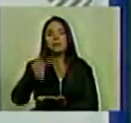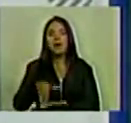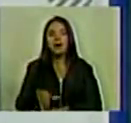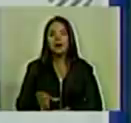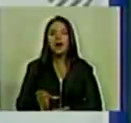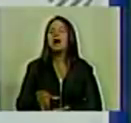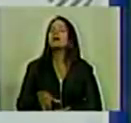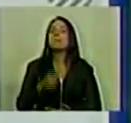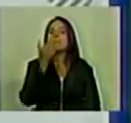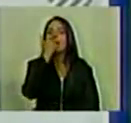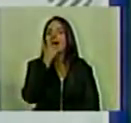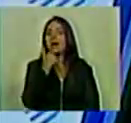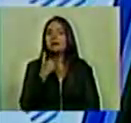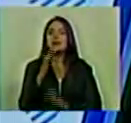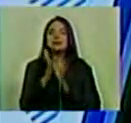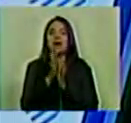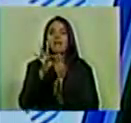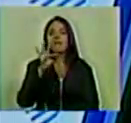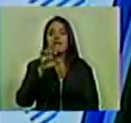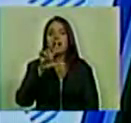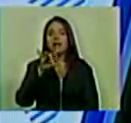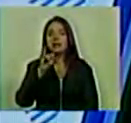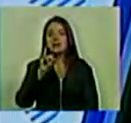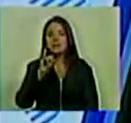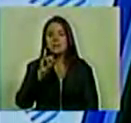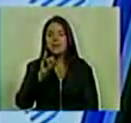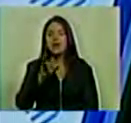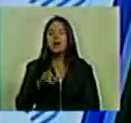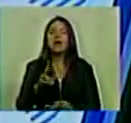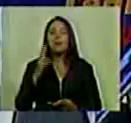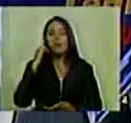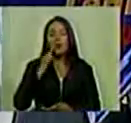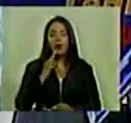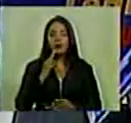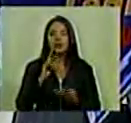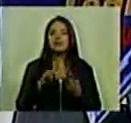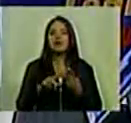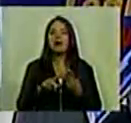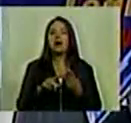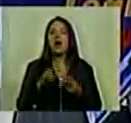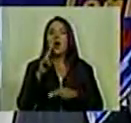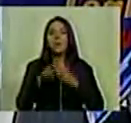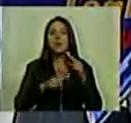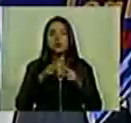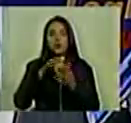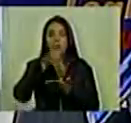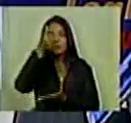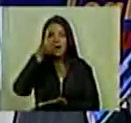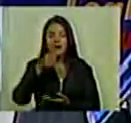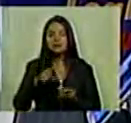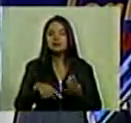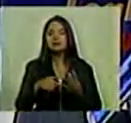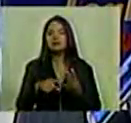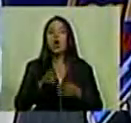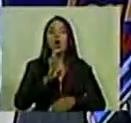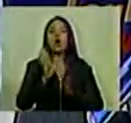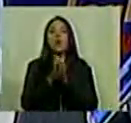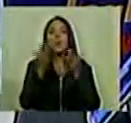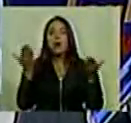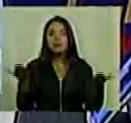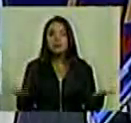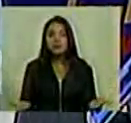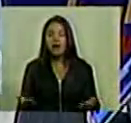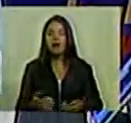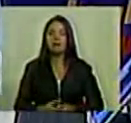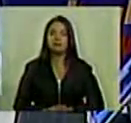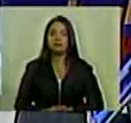Felipe, Eres, o sea, Ciudad Bolívar, Caroní, o sea, Puerto Ordaz, Cumaná. El llamado corredor